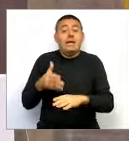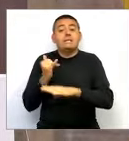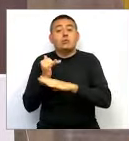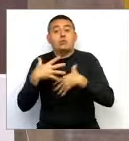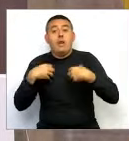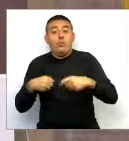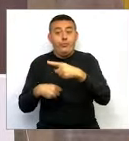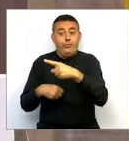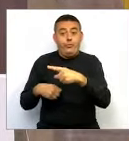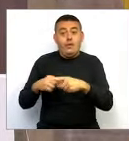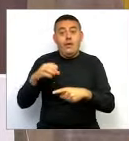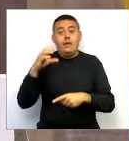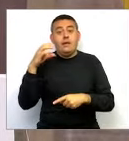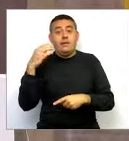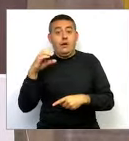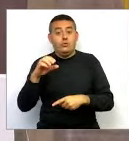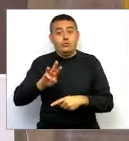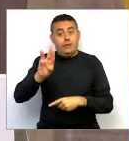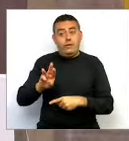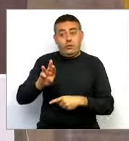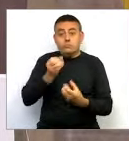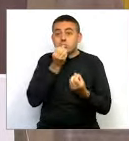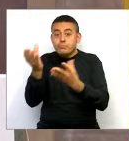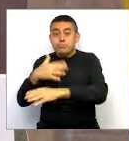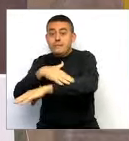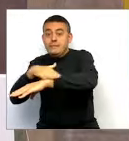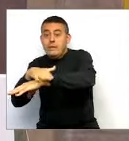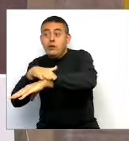ministerio y a partir de ahí es cuando se adoptará la decisión por el consejo